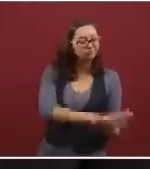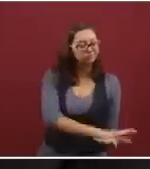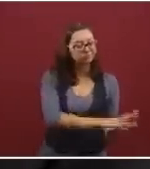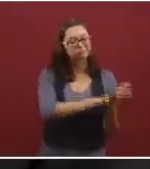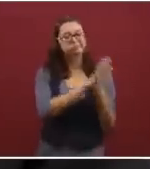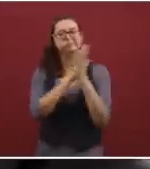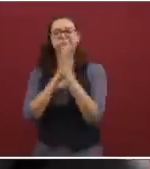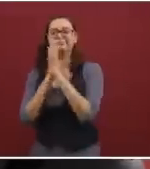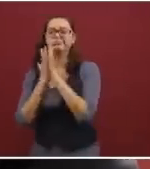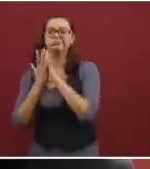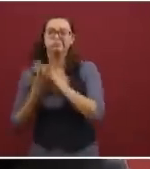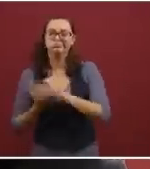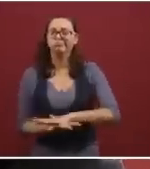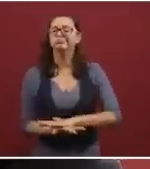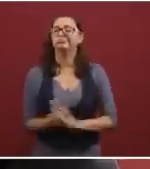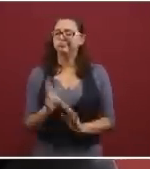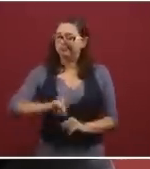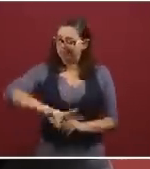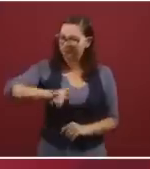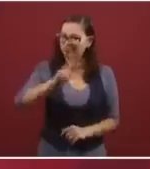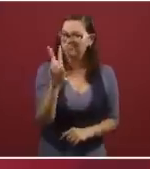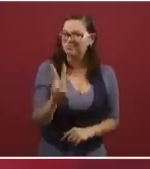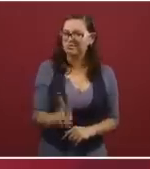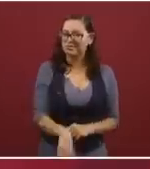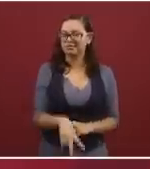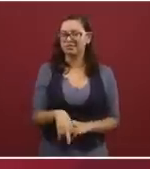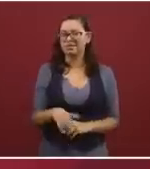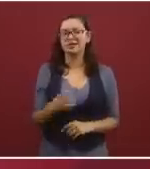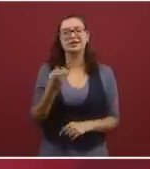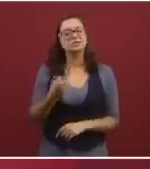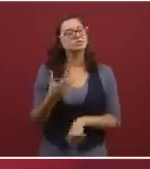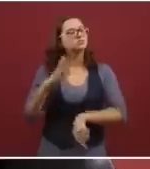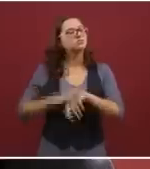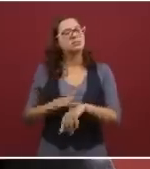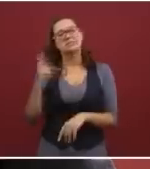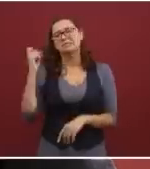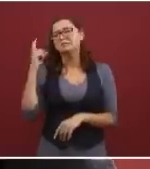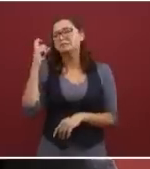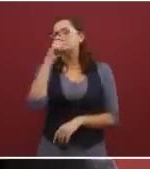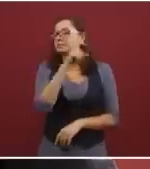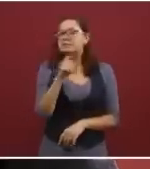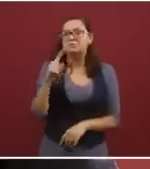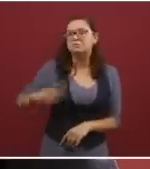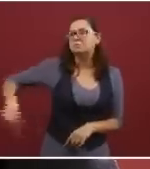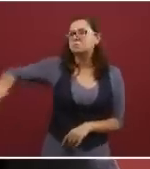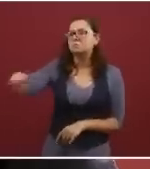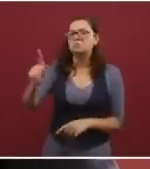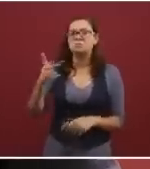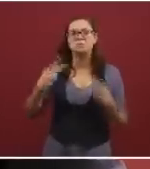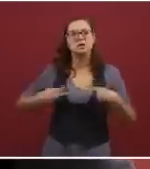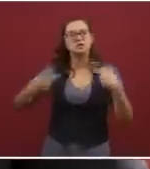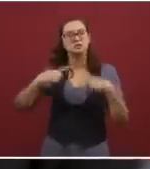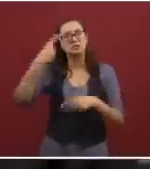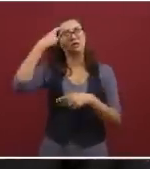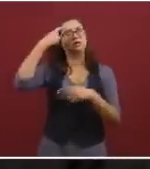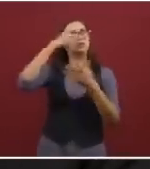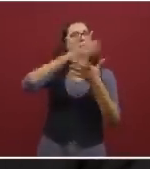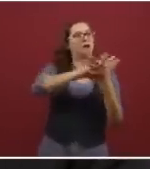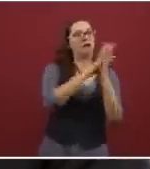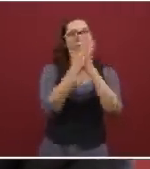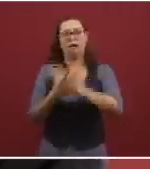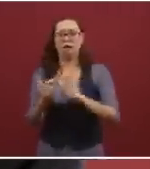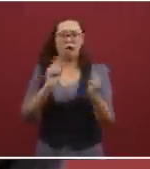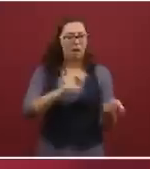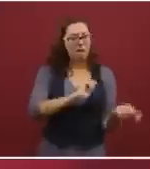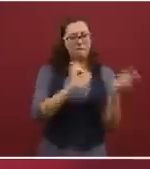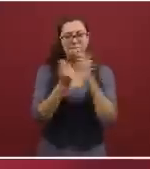acompañada de un cambio de mentalidad, que es lo más difícil de lograr. Pero eso sí, cuando cambia la